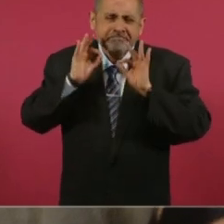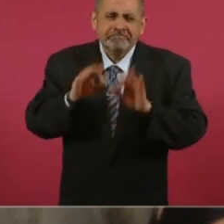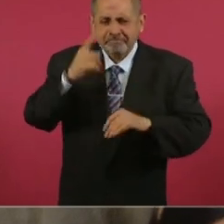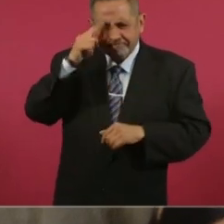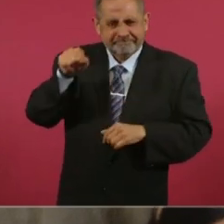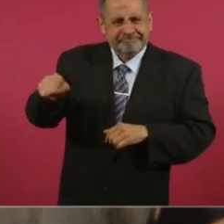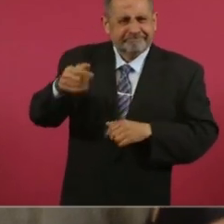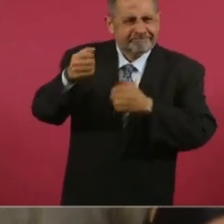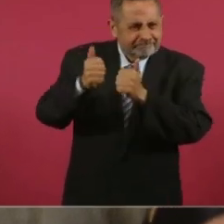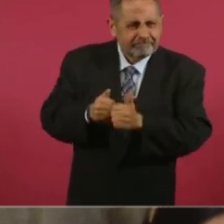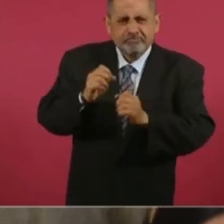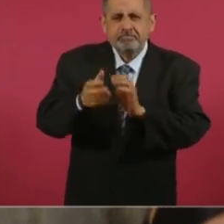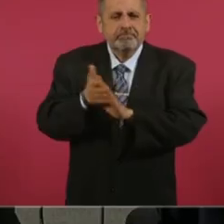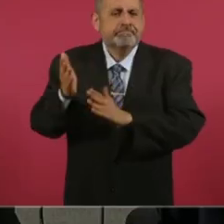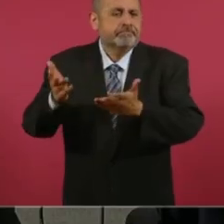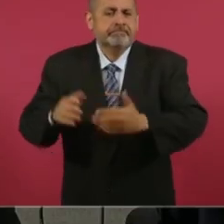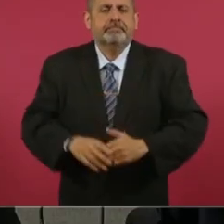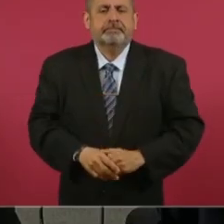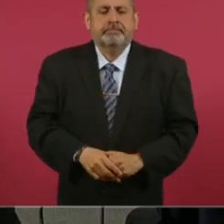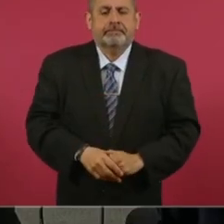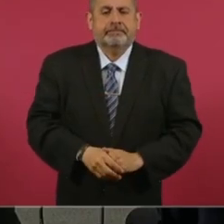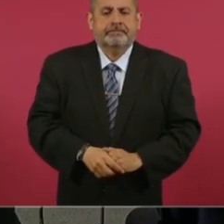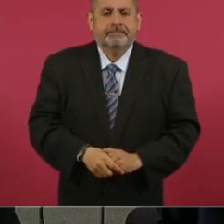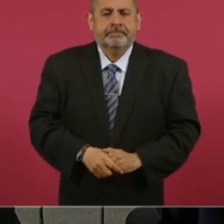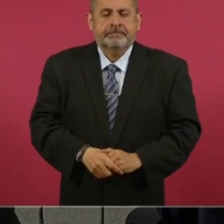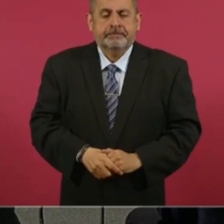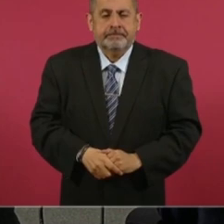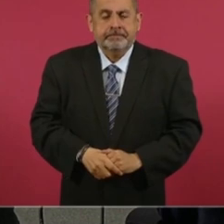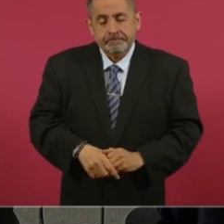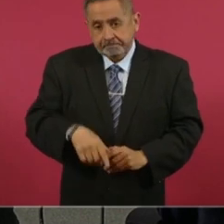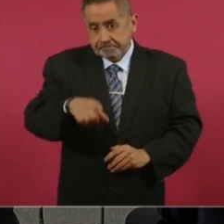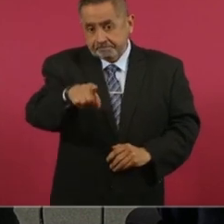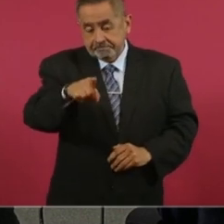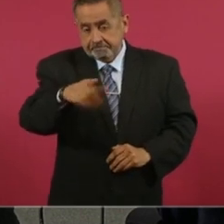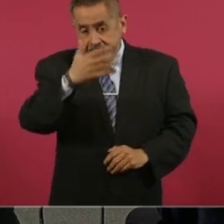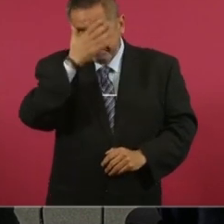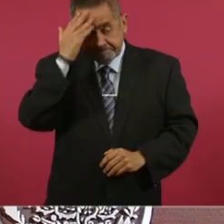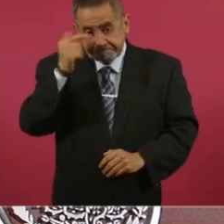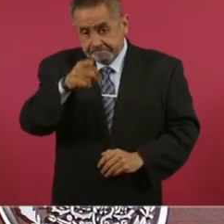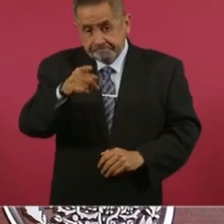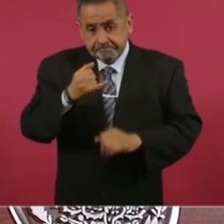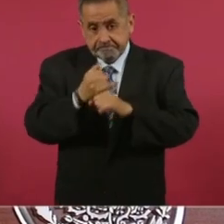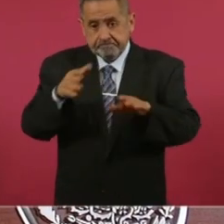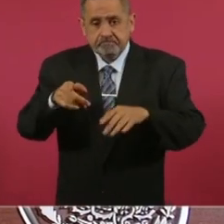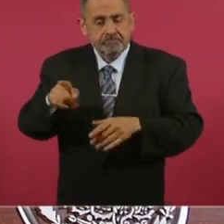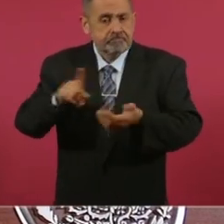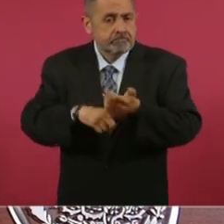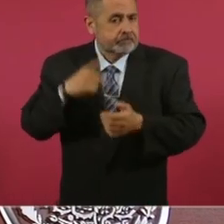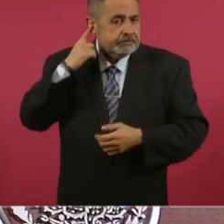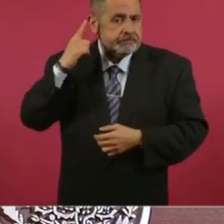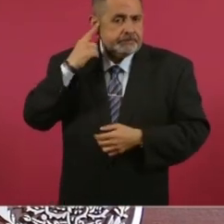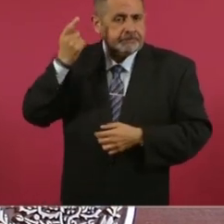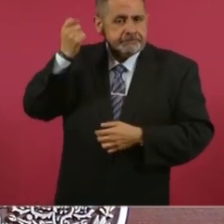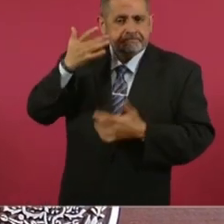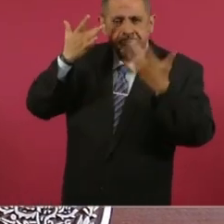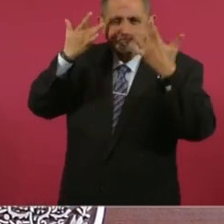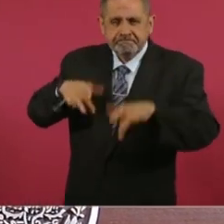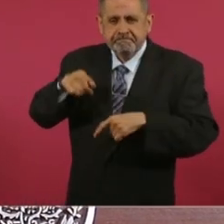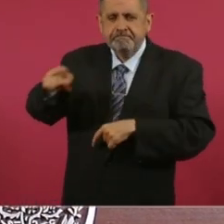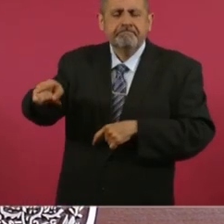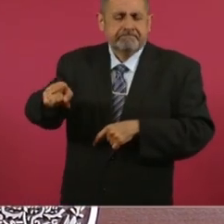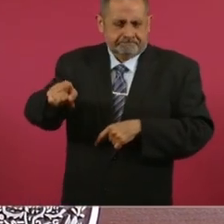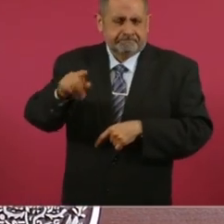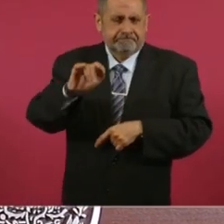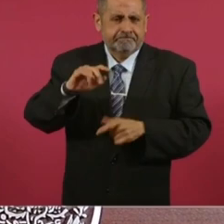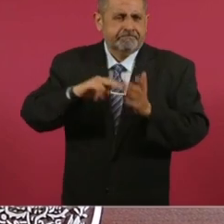esta circunstancia? Pues no tengo información sobre la jubilación del ingeniero